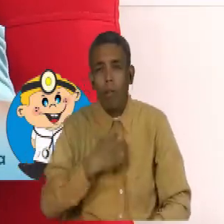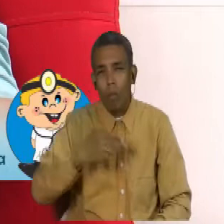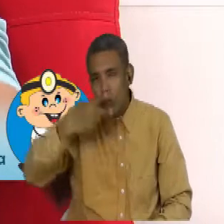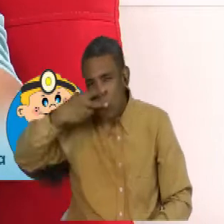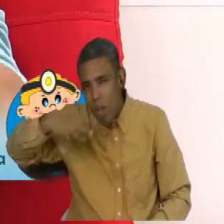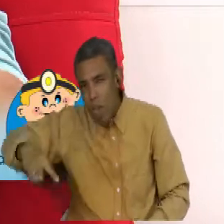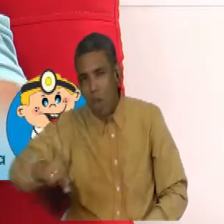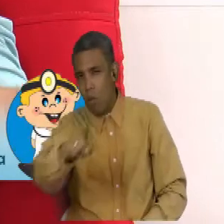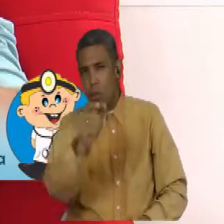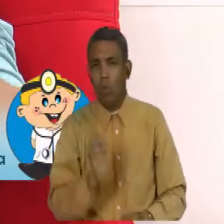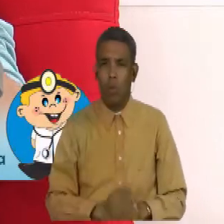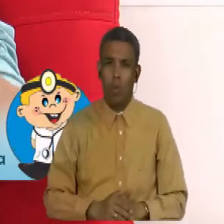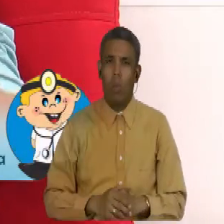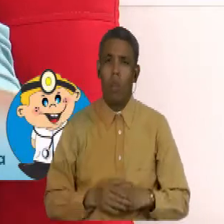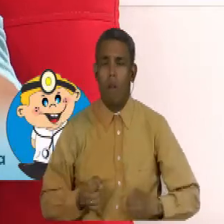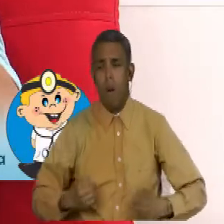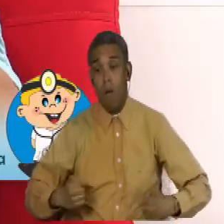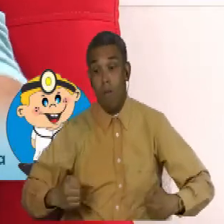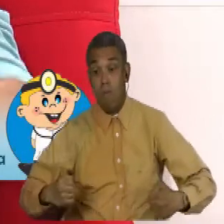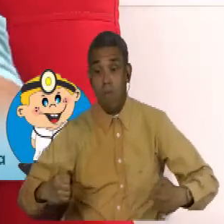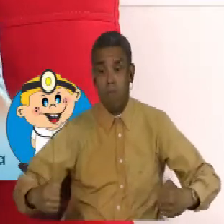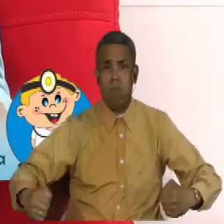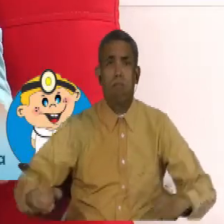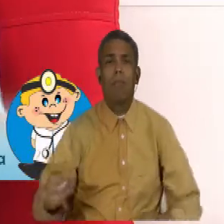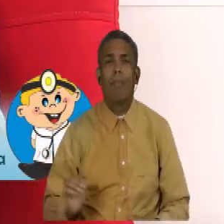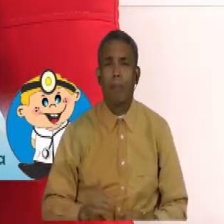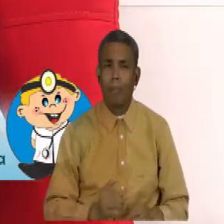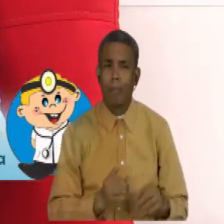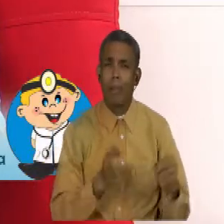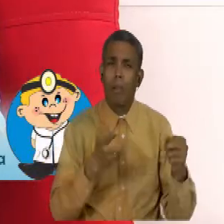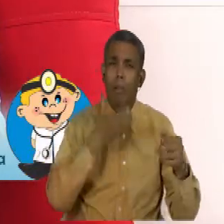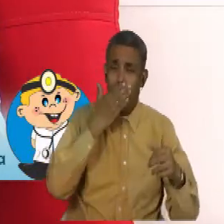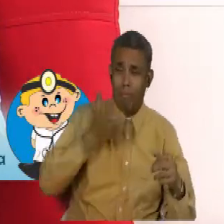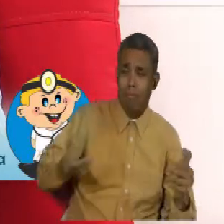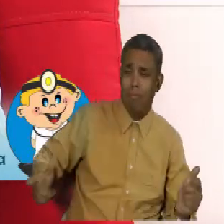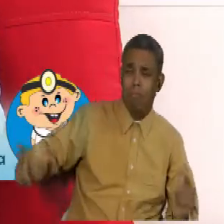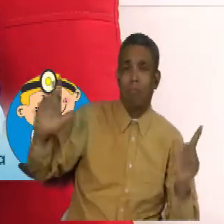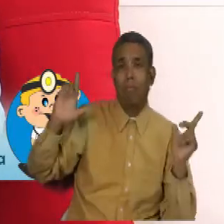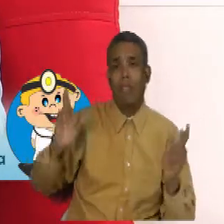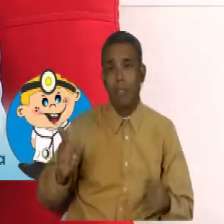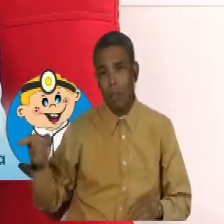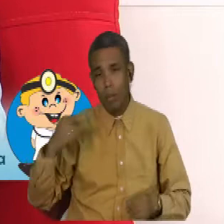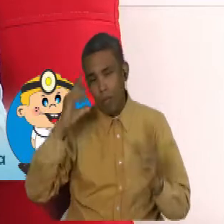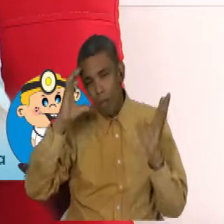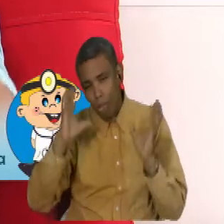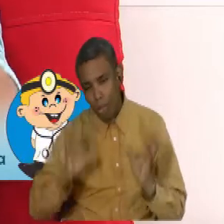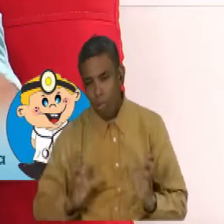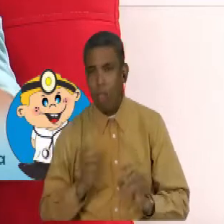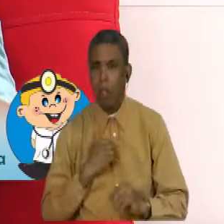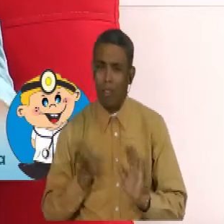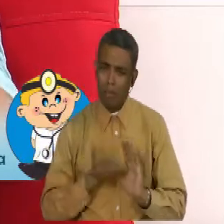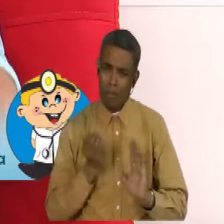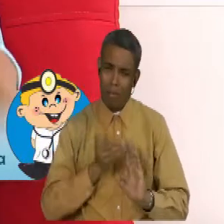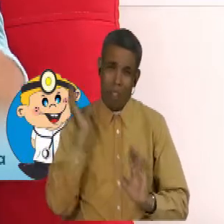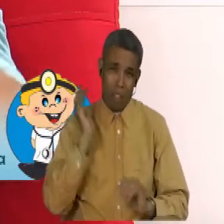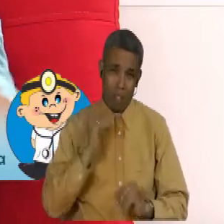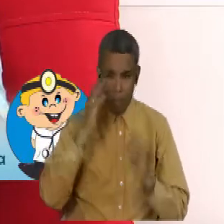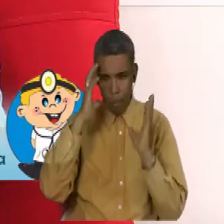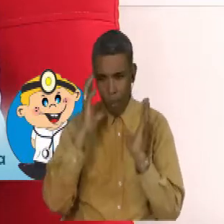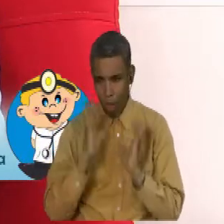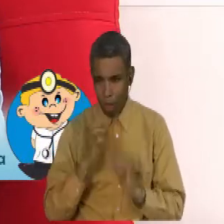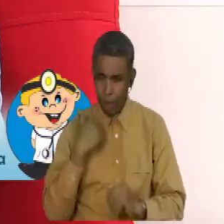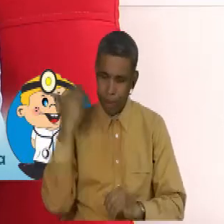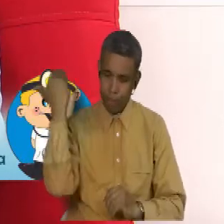de depresión y estas cosas, porque el niño va a sentirse que es la burla de los demás. Y son fáciles presas de todos estos juegos que ahora